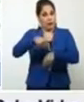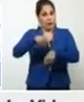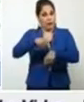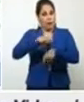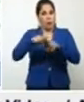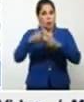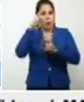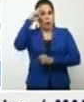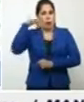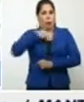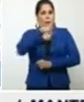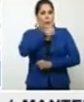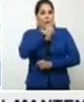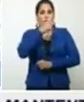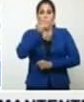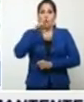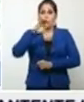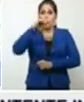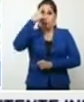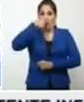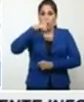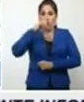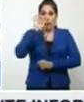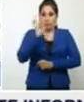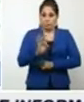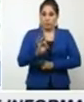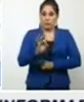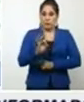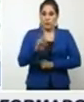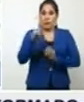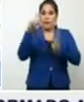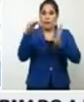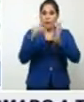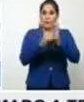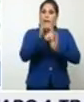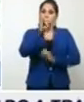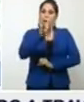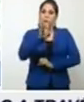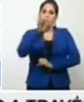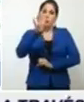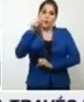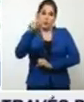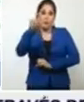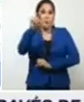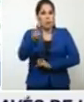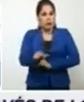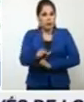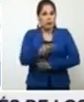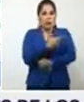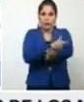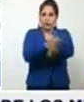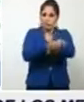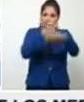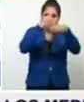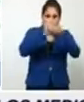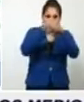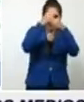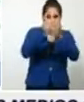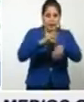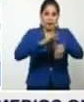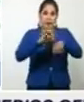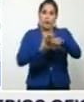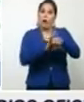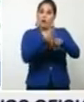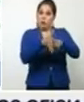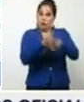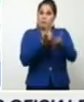doctor Durán. Por ejemplo, de los 1.941 pacientes diagnosticados con la enfermedad, se